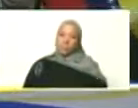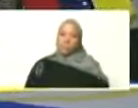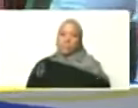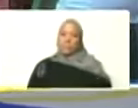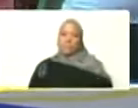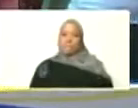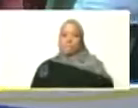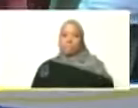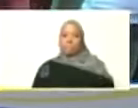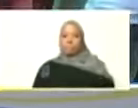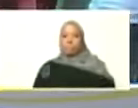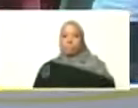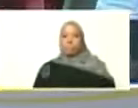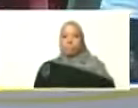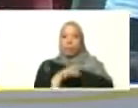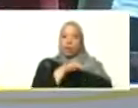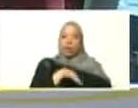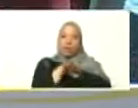Siento aquí